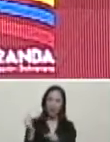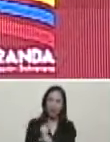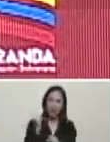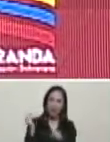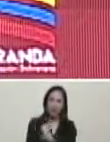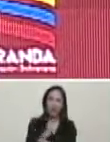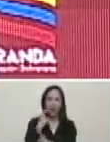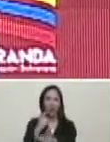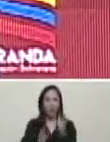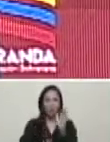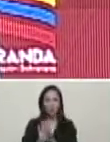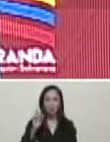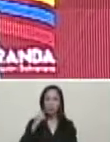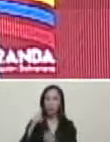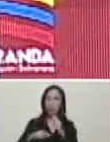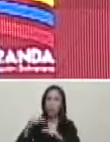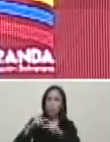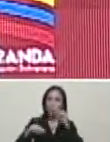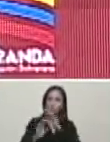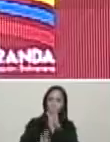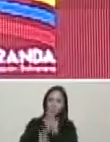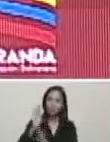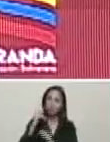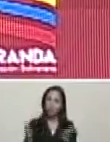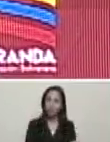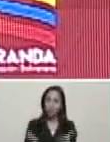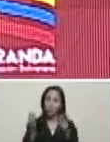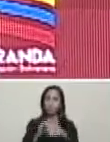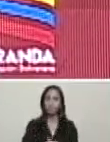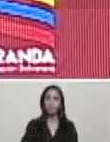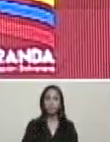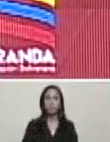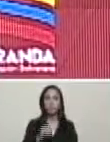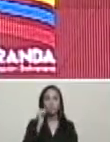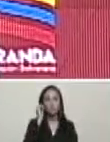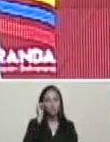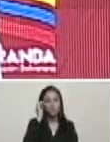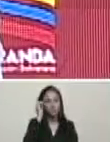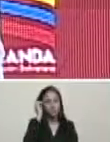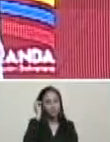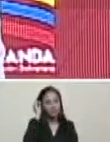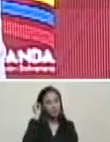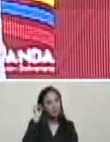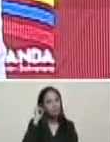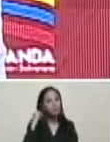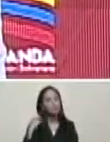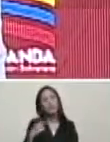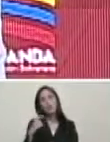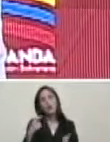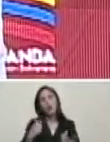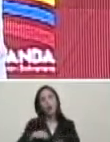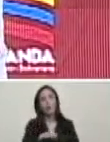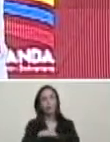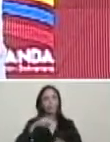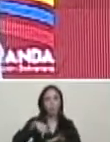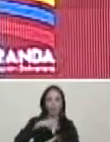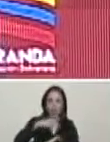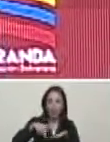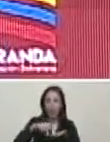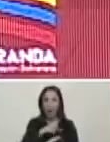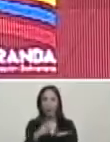trabajar, construir. A nosotros nos corresponde bailar junto a nuestro pueblo,